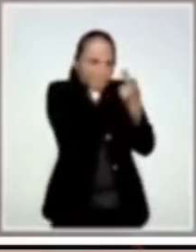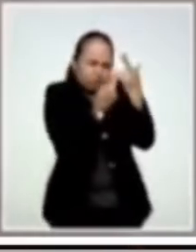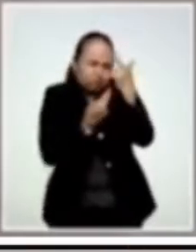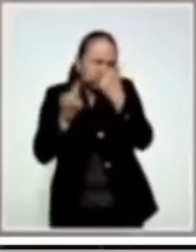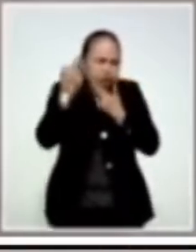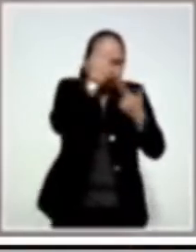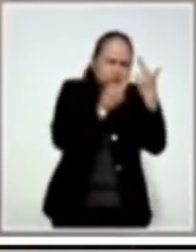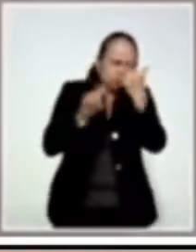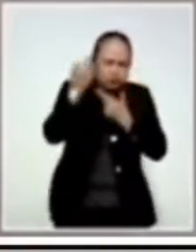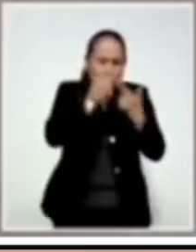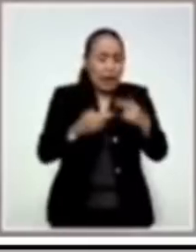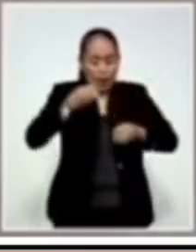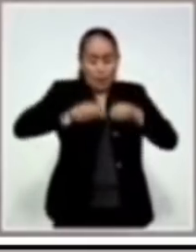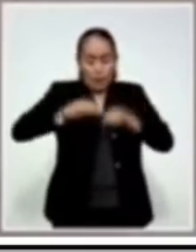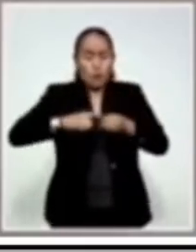ministros pidieron que se